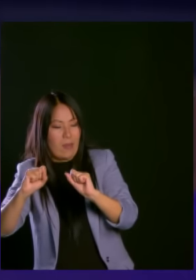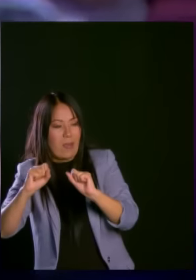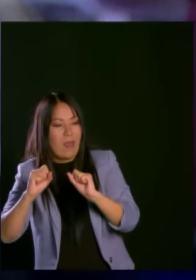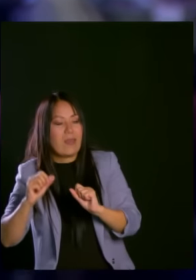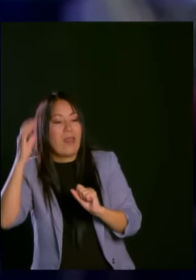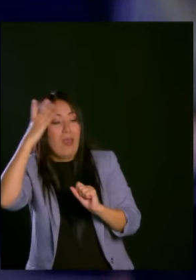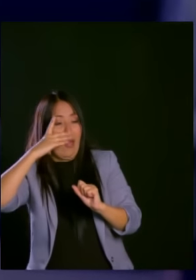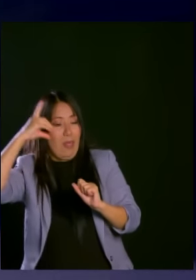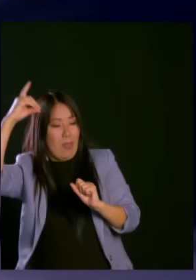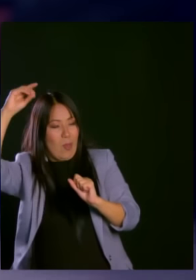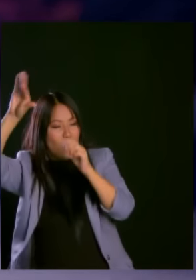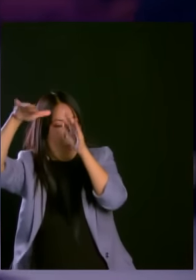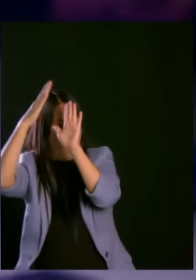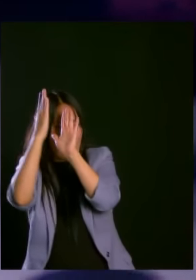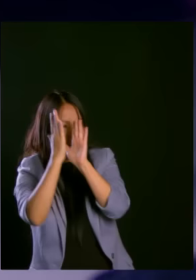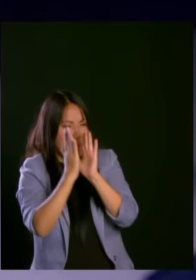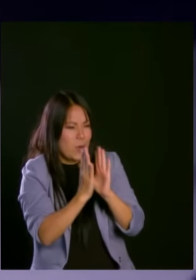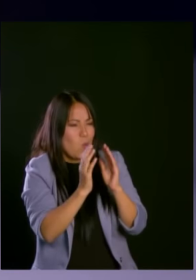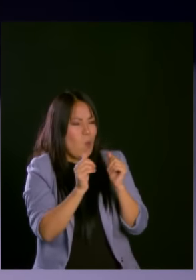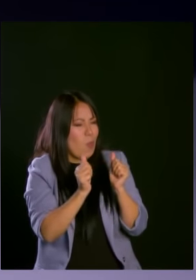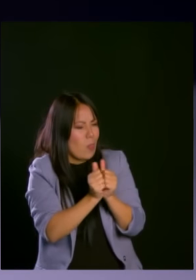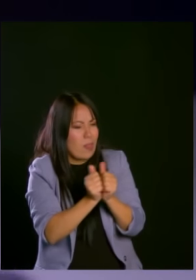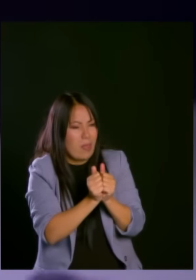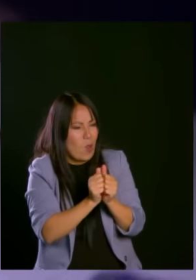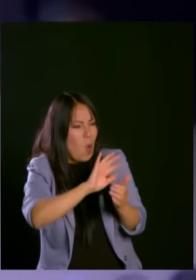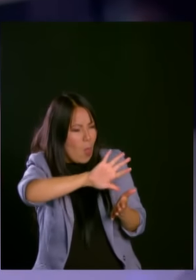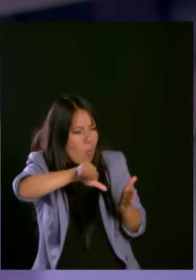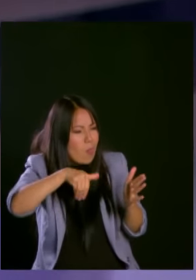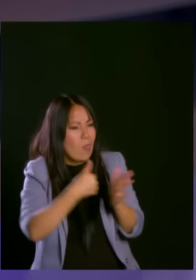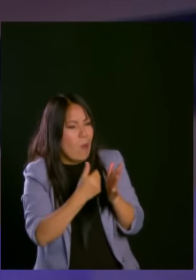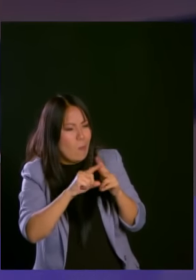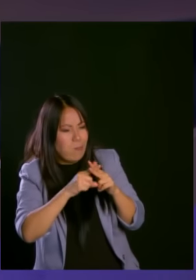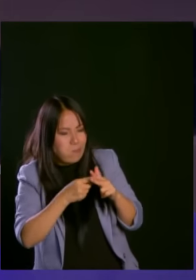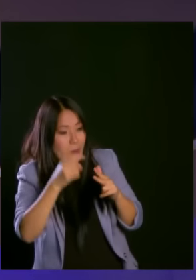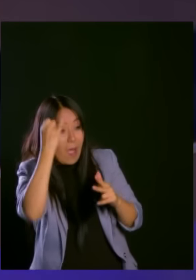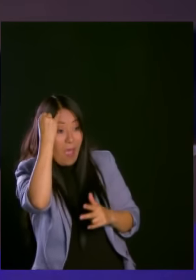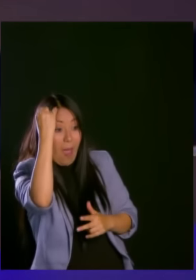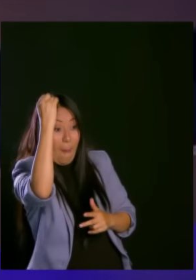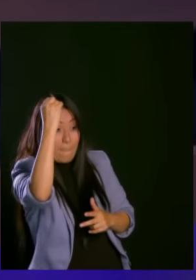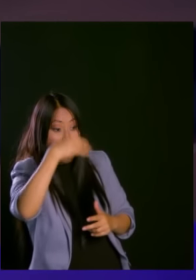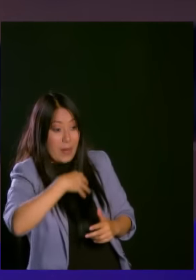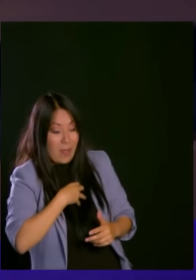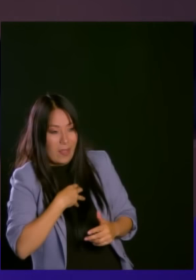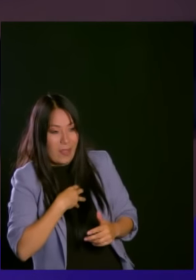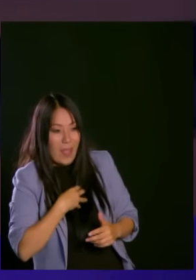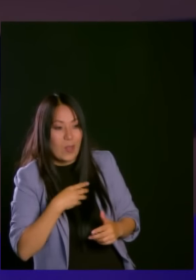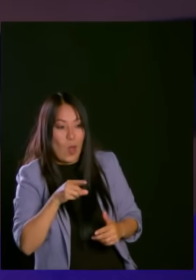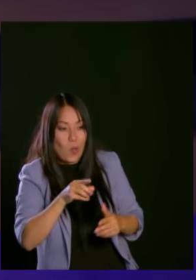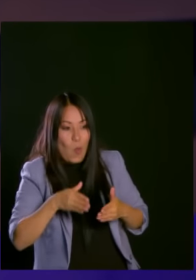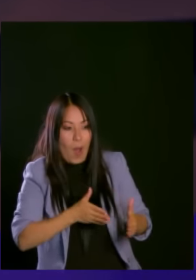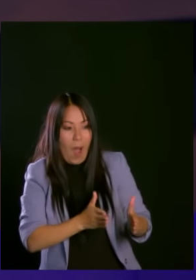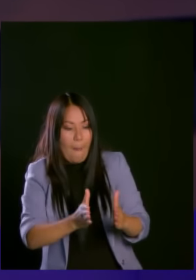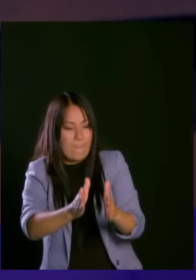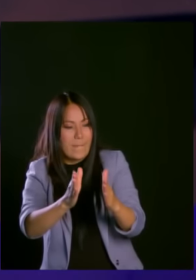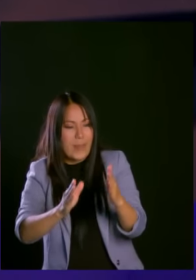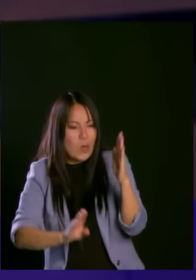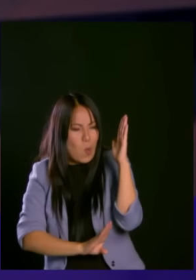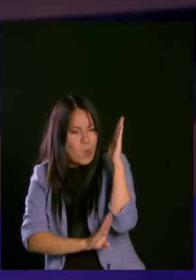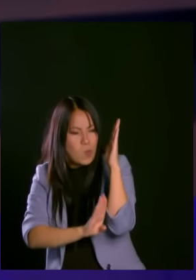que vayas y todo lo que emprendas, tu camino será bendecido y prosperado. Solamente hace una cosa: